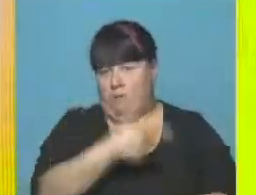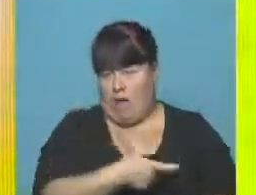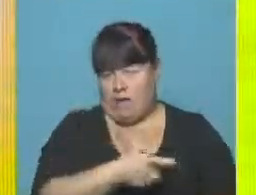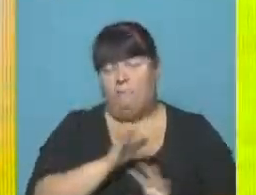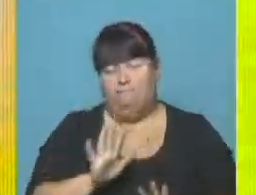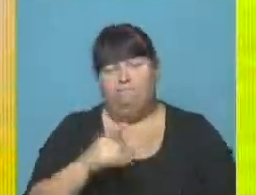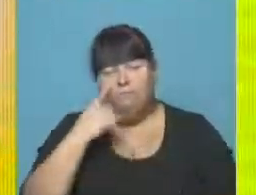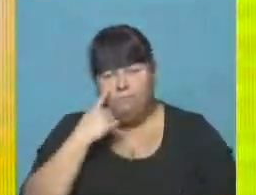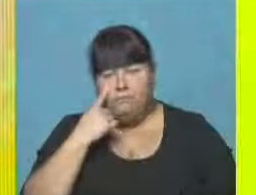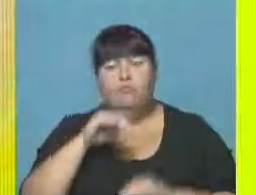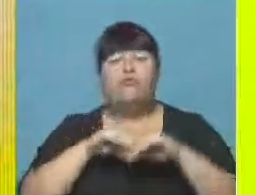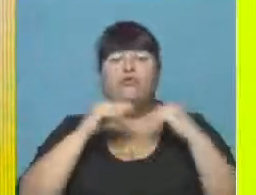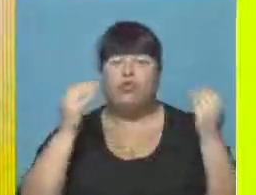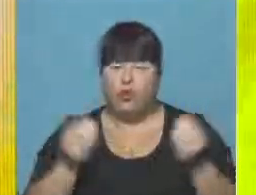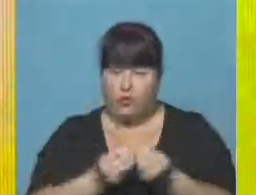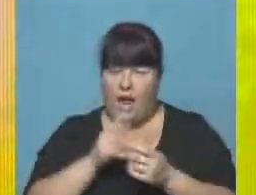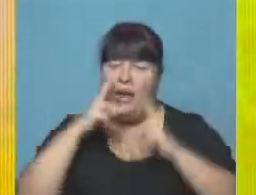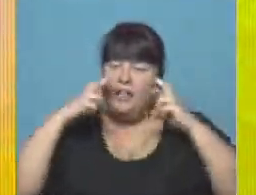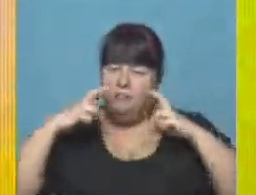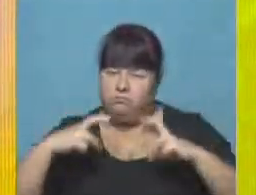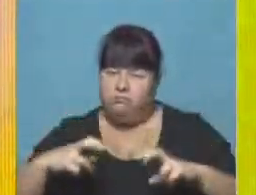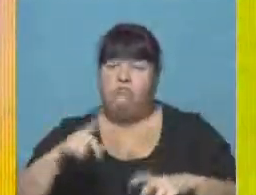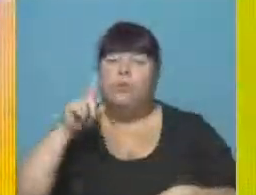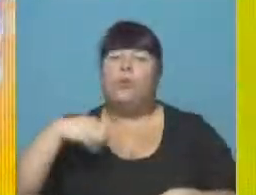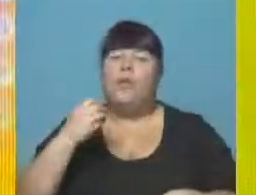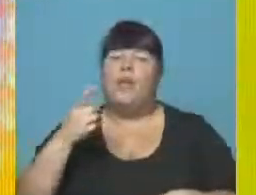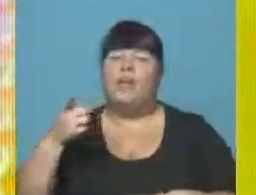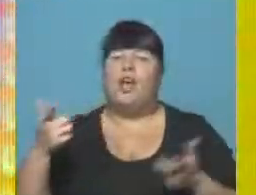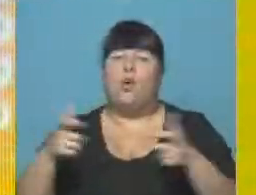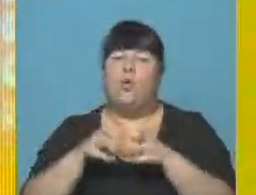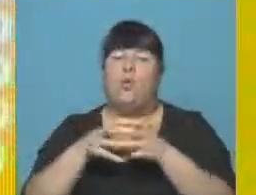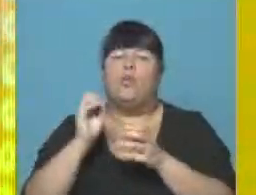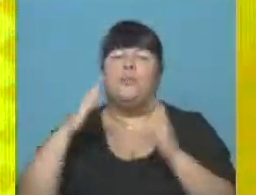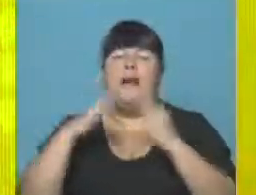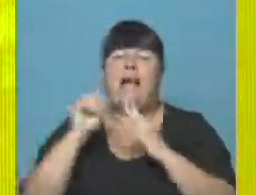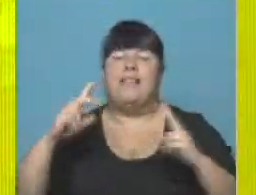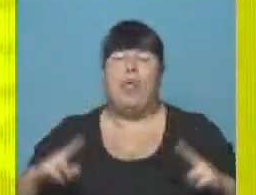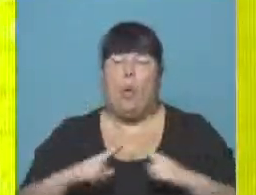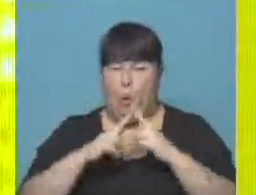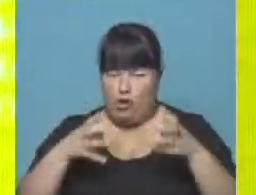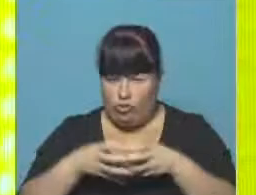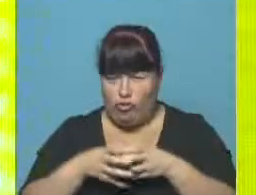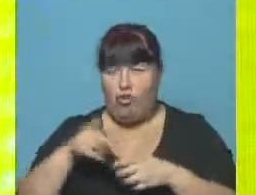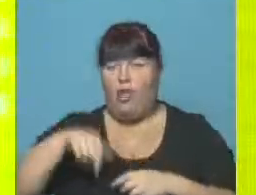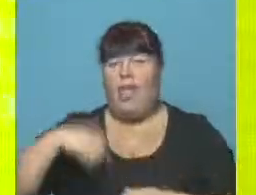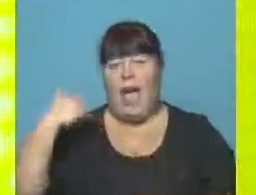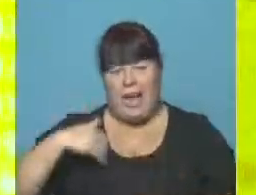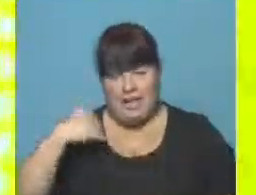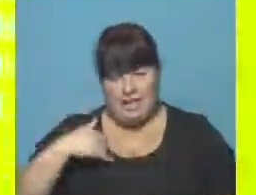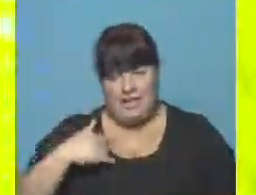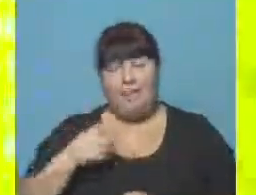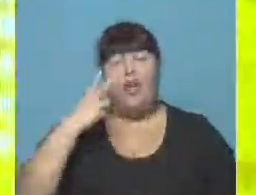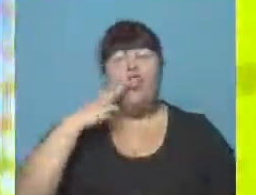fíjense, estos números, esta investigación a la cual llegó la organización Casa del Encuentro en la República Argentina,